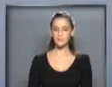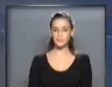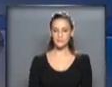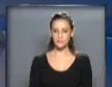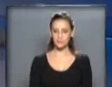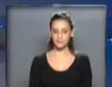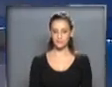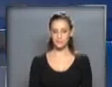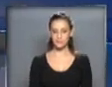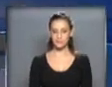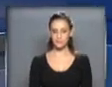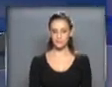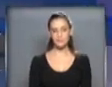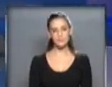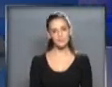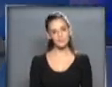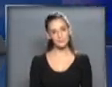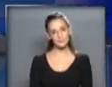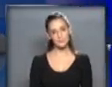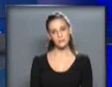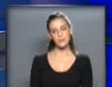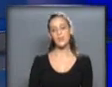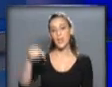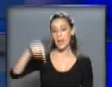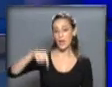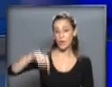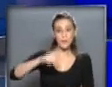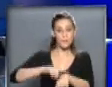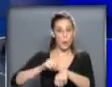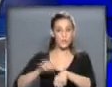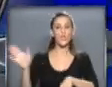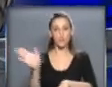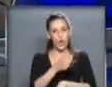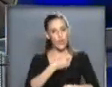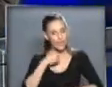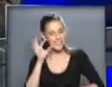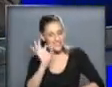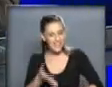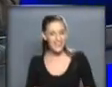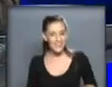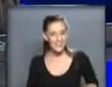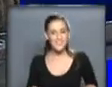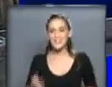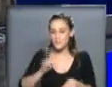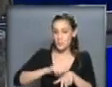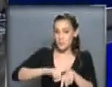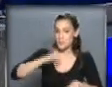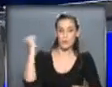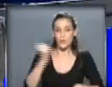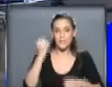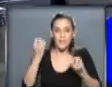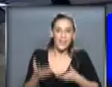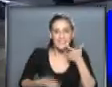Y ahora, el momento que todos ustedes estaban esperando. ¿Por qué te